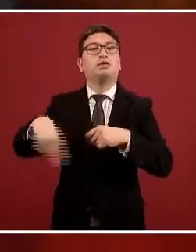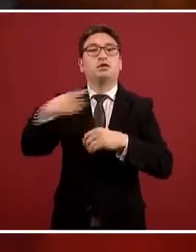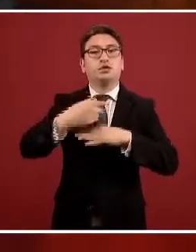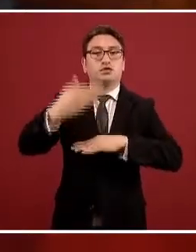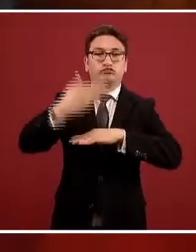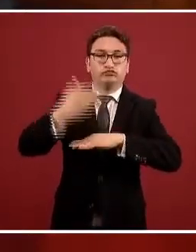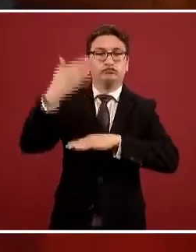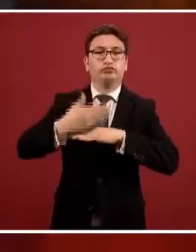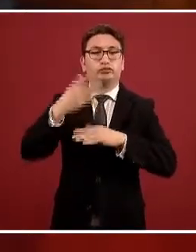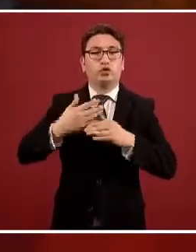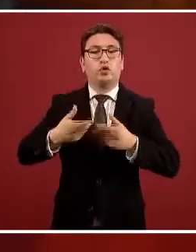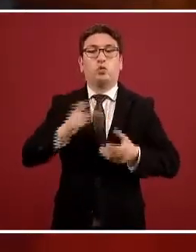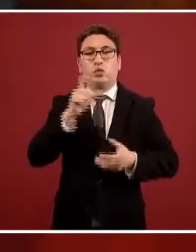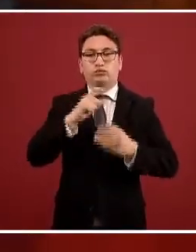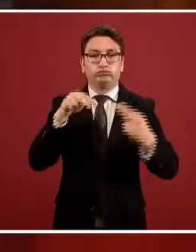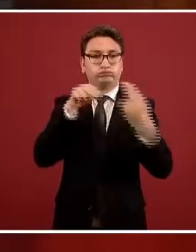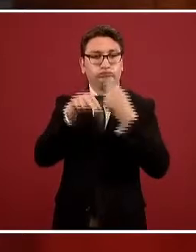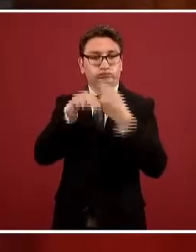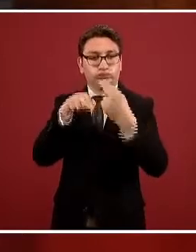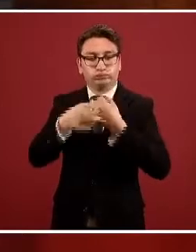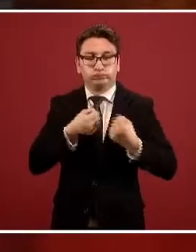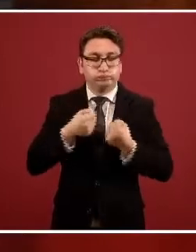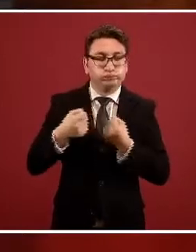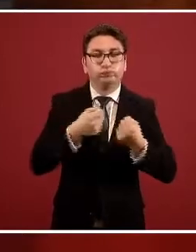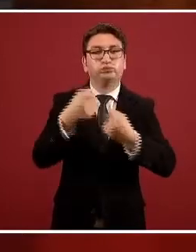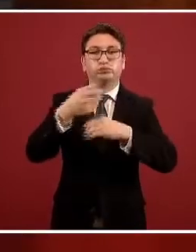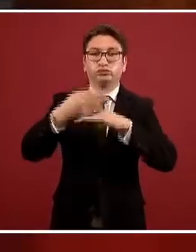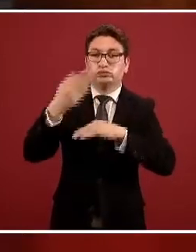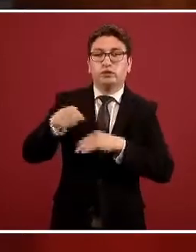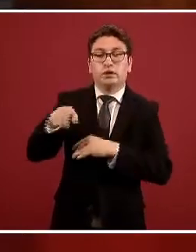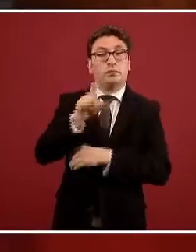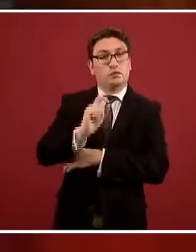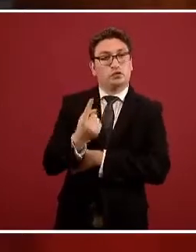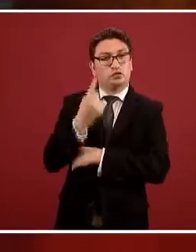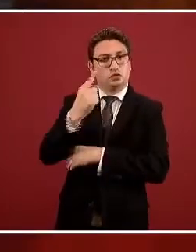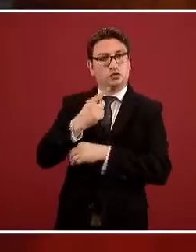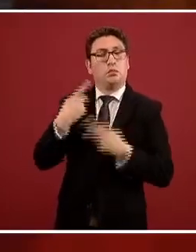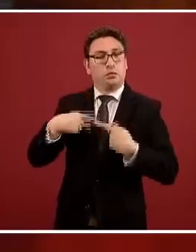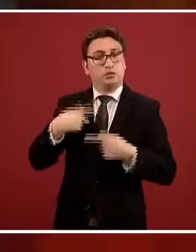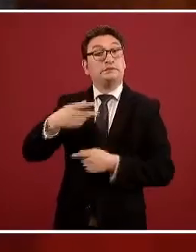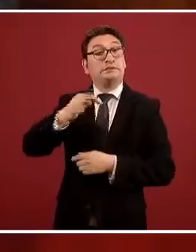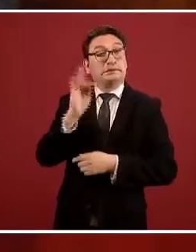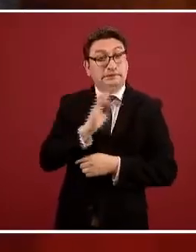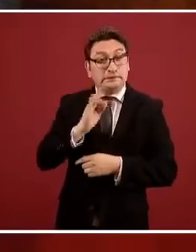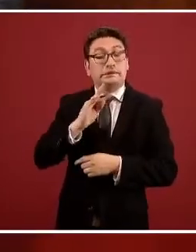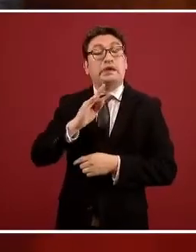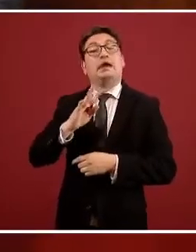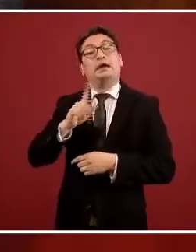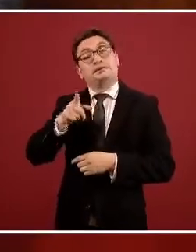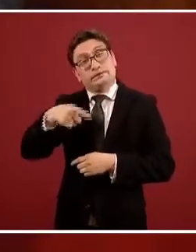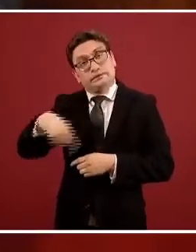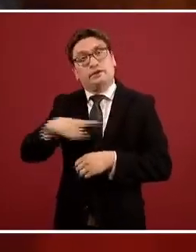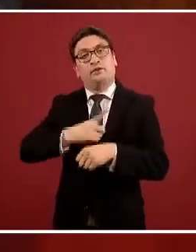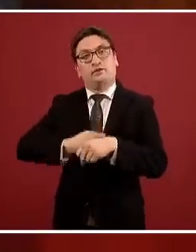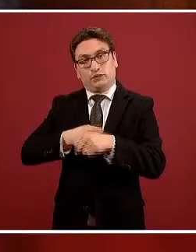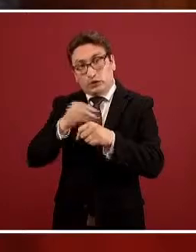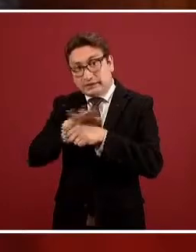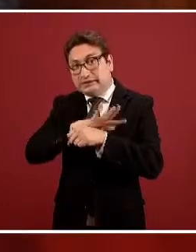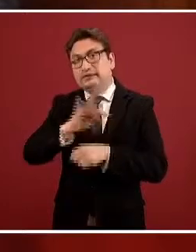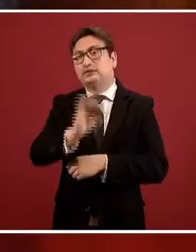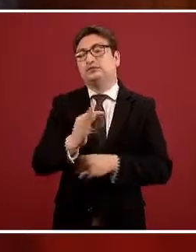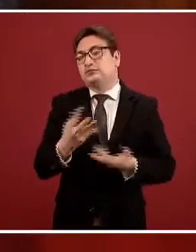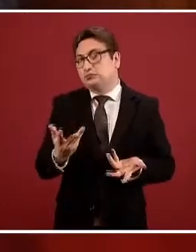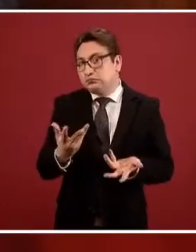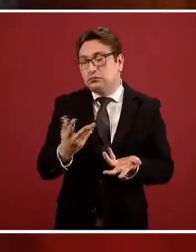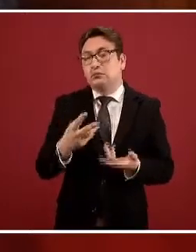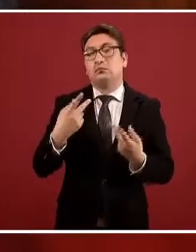país, y hasta el momento ha habido 21 casos sospechosos de trabajadores, 21 casos sospechosos de COVID,